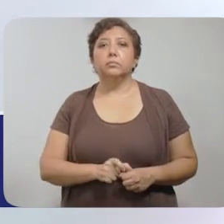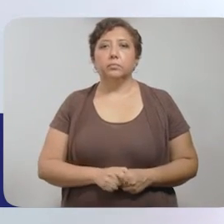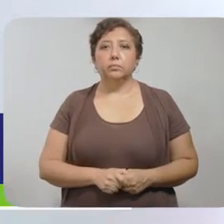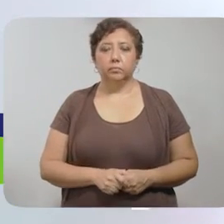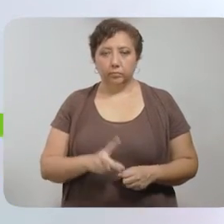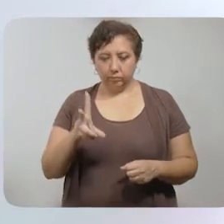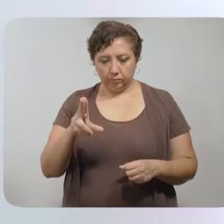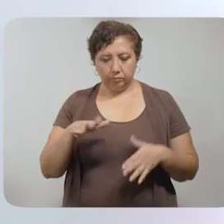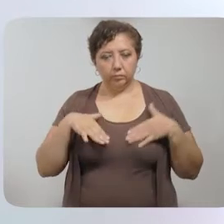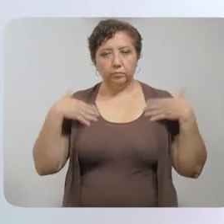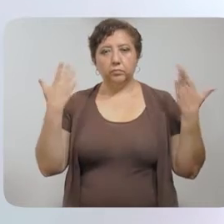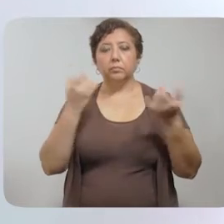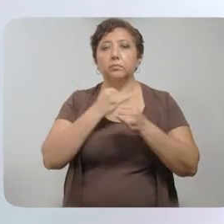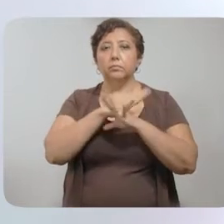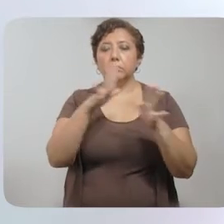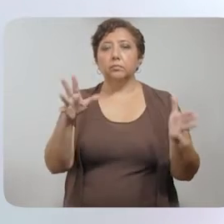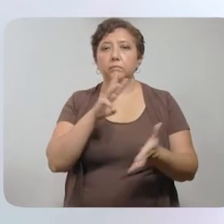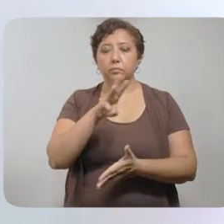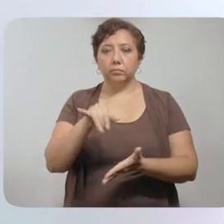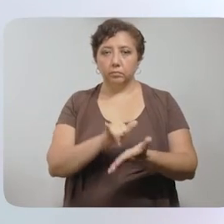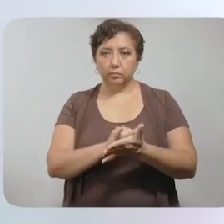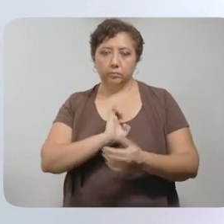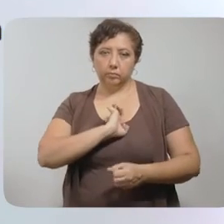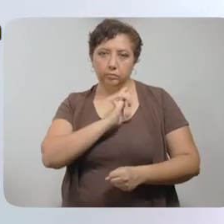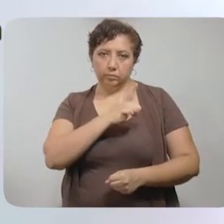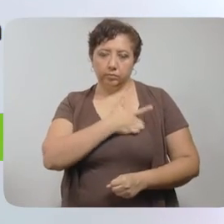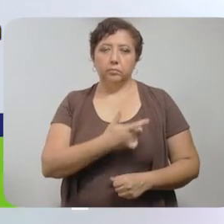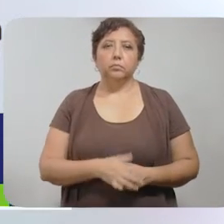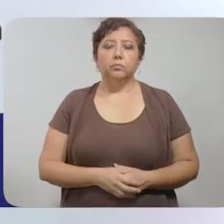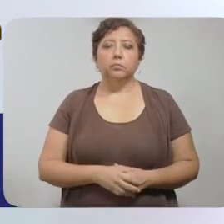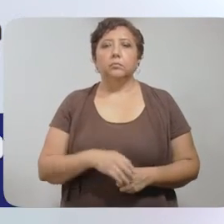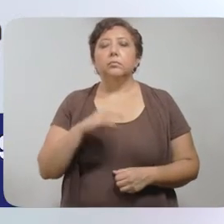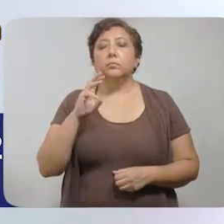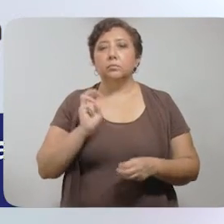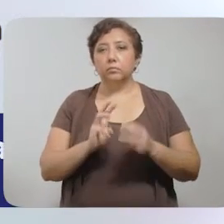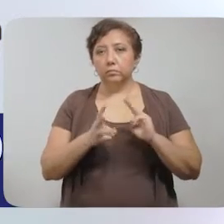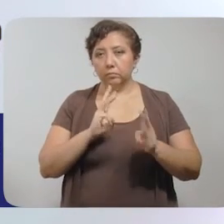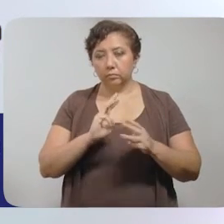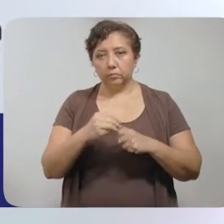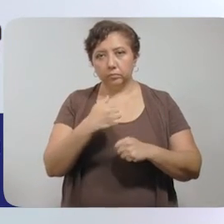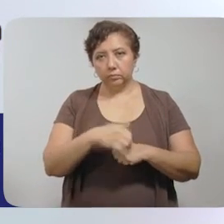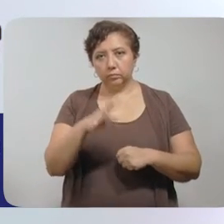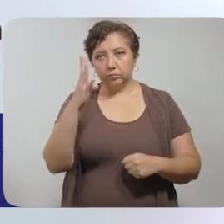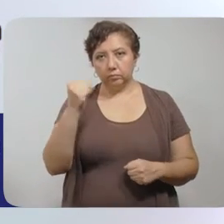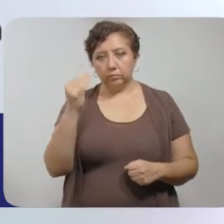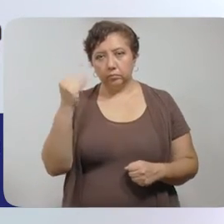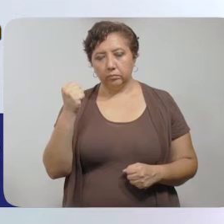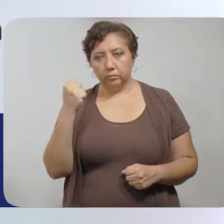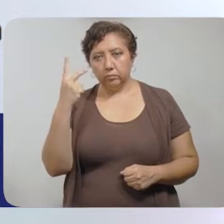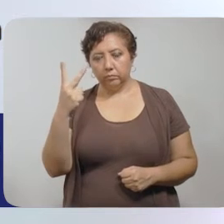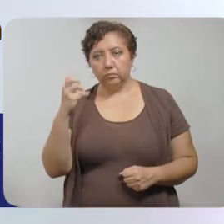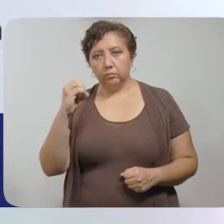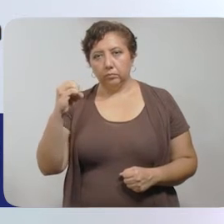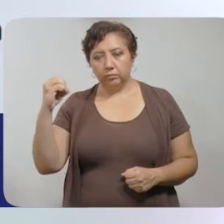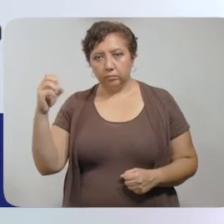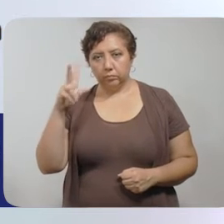coronavirus.yucatán.gov.mx también ofrece información en maya y en español. El chat de WhatsApp en el número